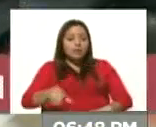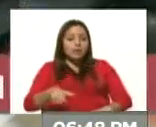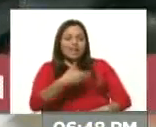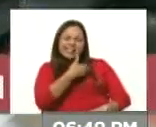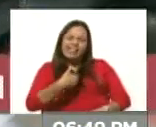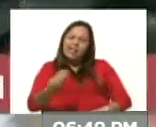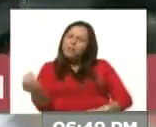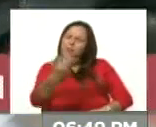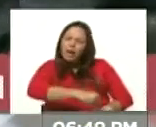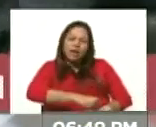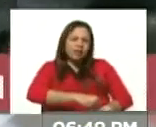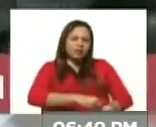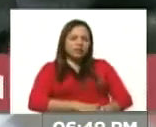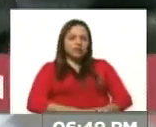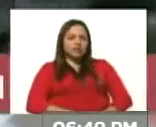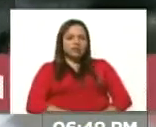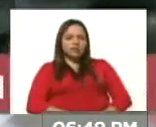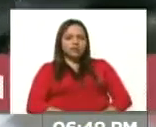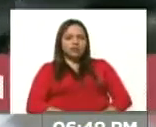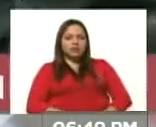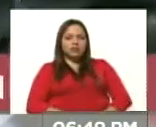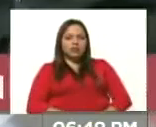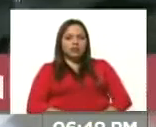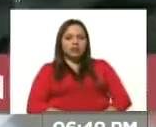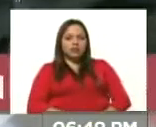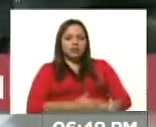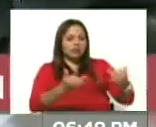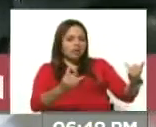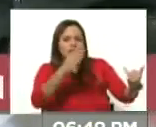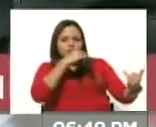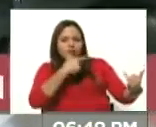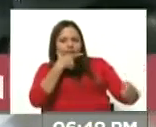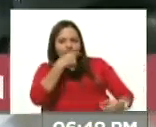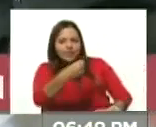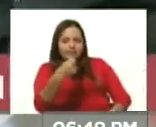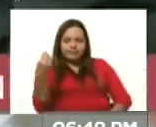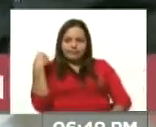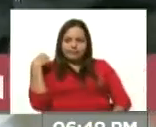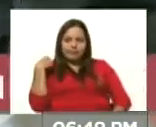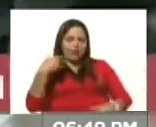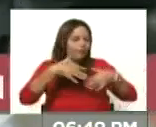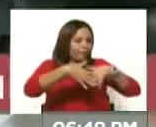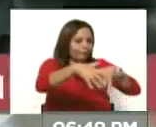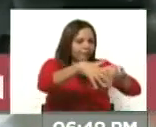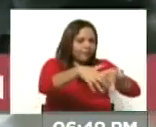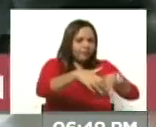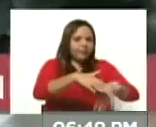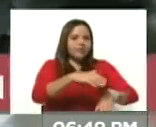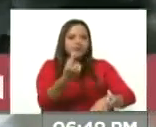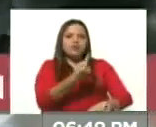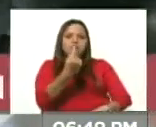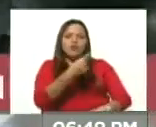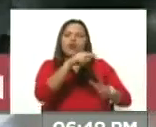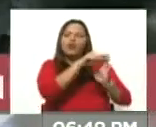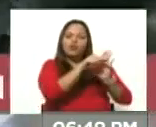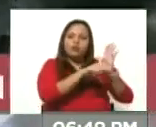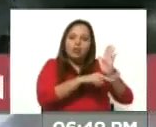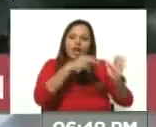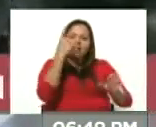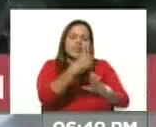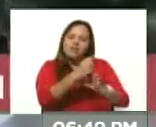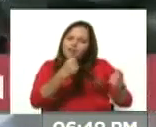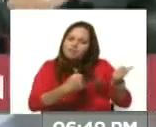más ya no va a ser tan fácil convocarlas movilizarla sólo con medidas hay que